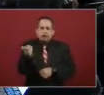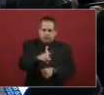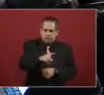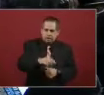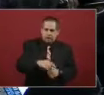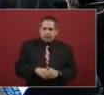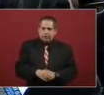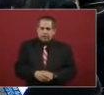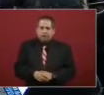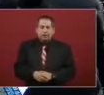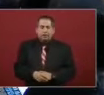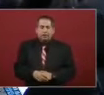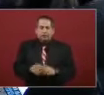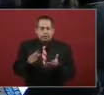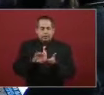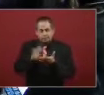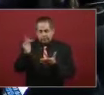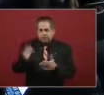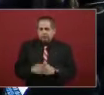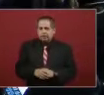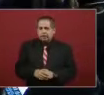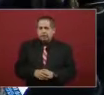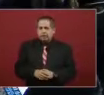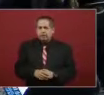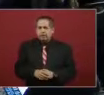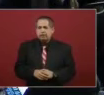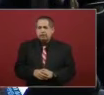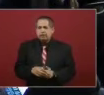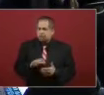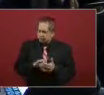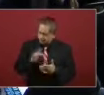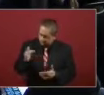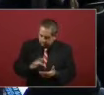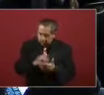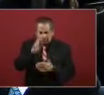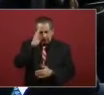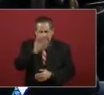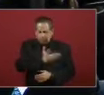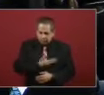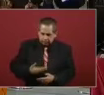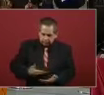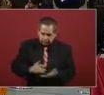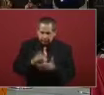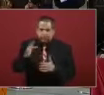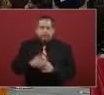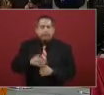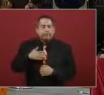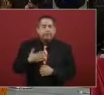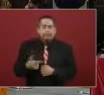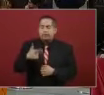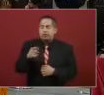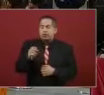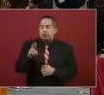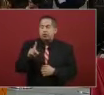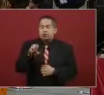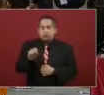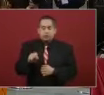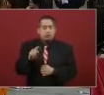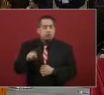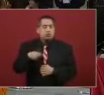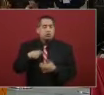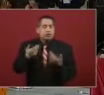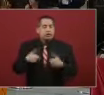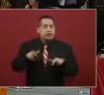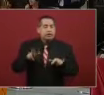Sí, sí. A ver. Gracias. A ver. Gracias, gracias, señor presidente. Yo soy Lourdes Maldonado.